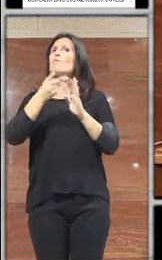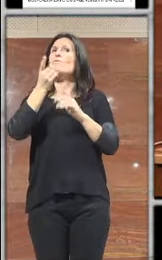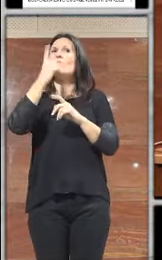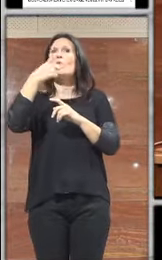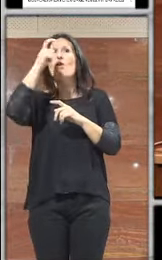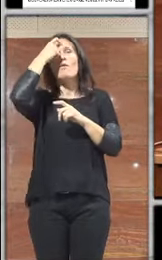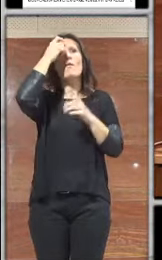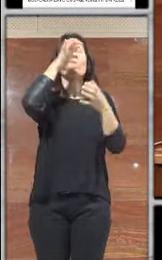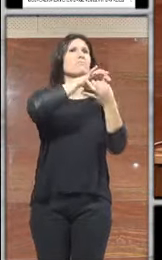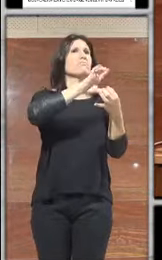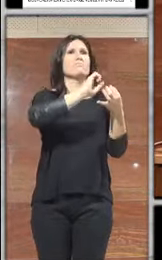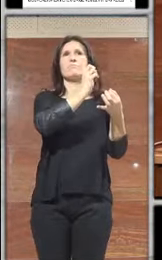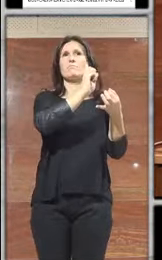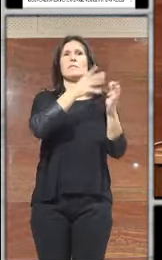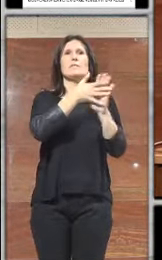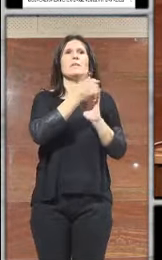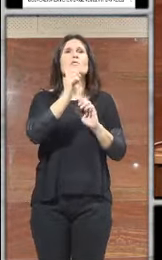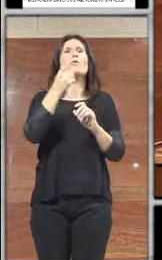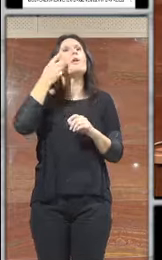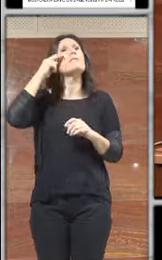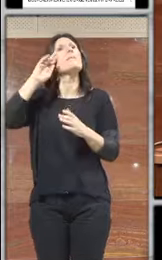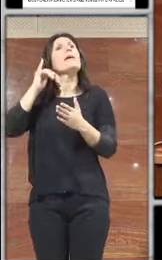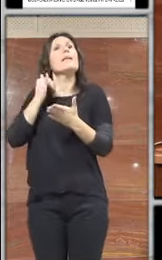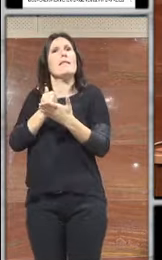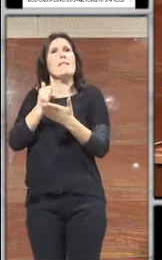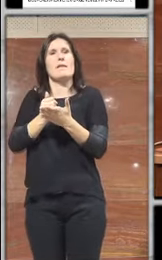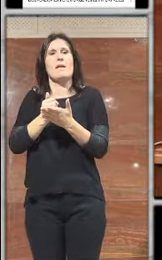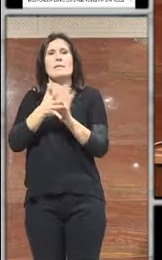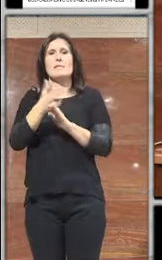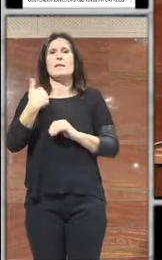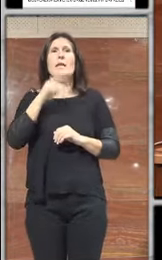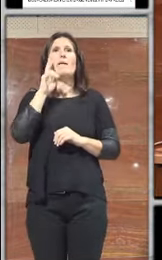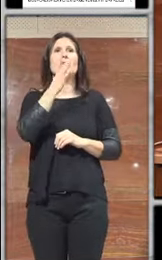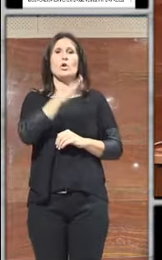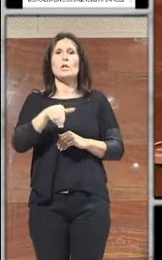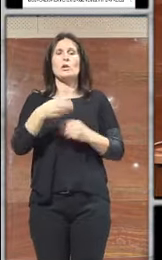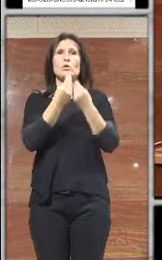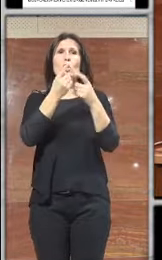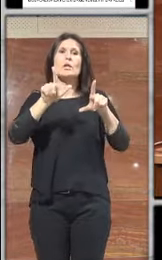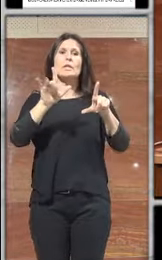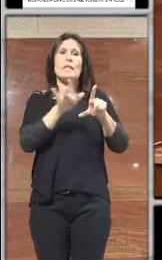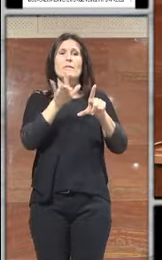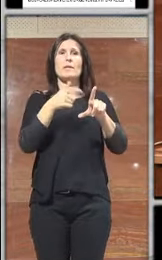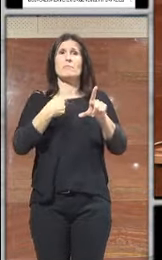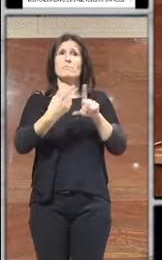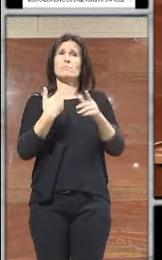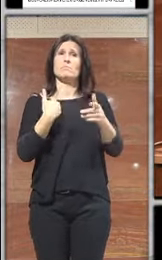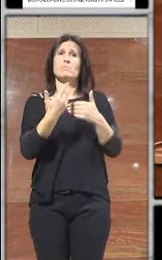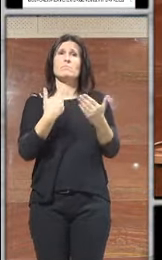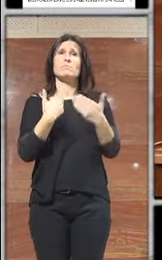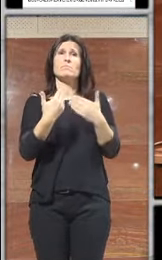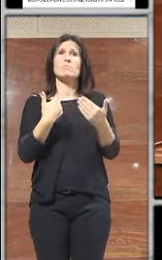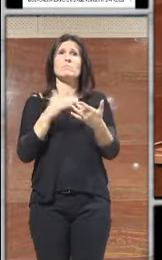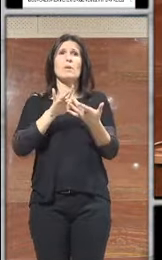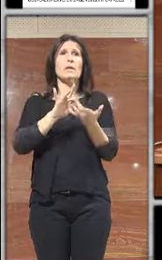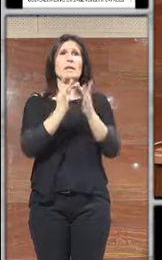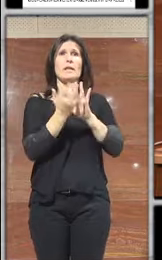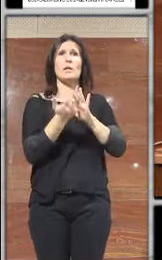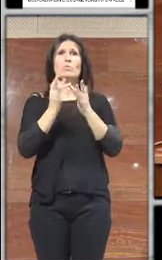es un acceso experiencial. Hemos visto a un niño con un tablet interactuando de una manera no conceptual